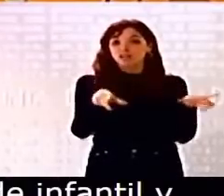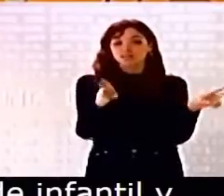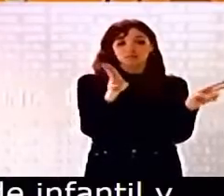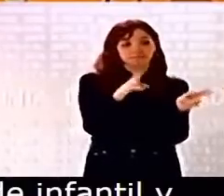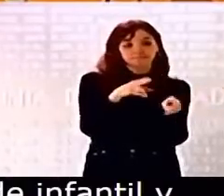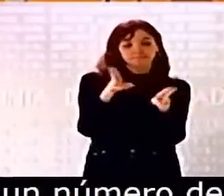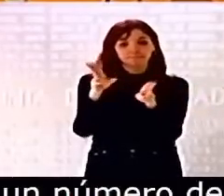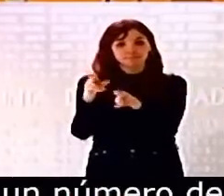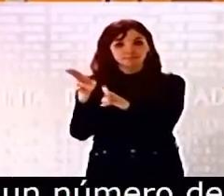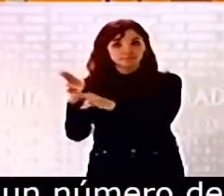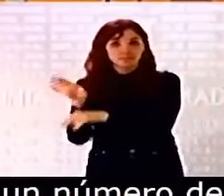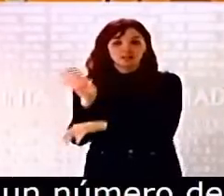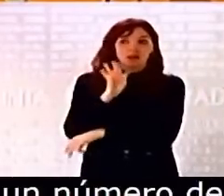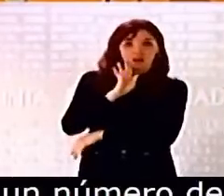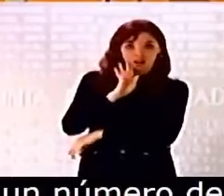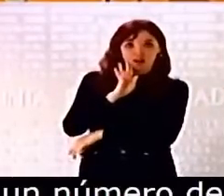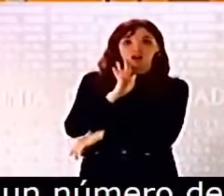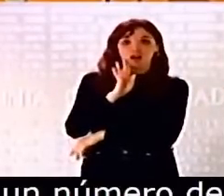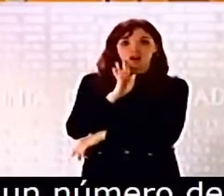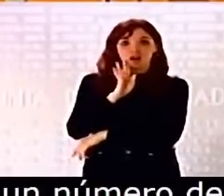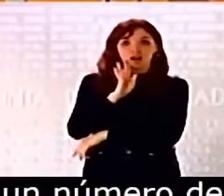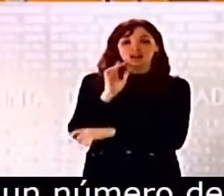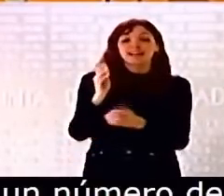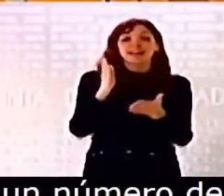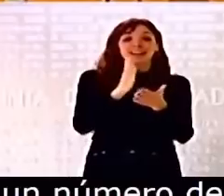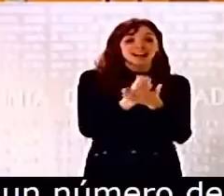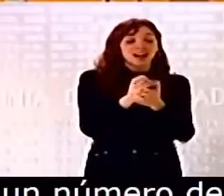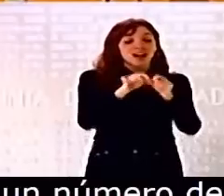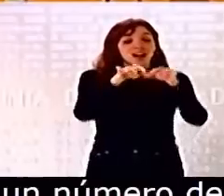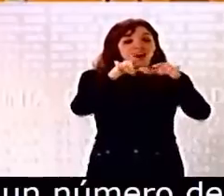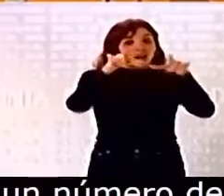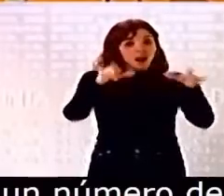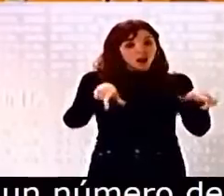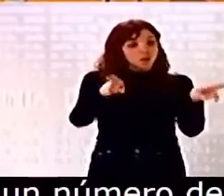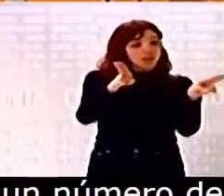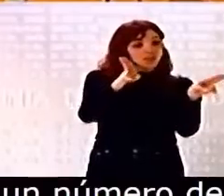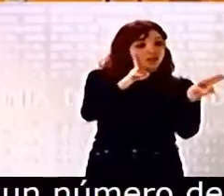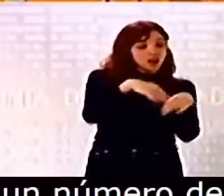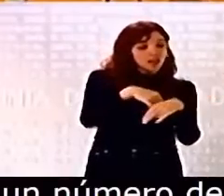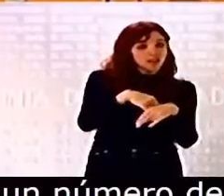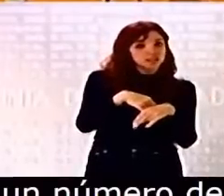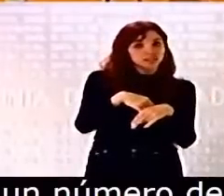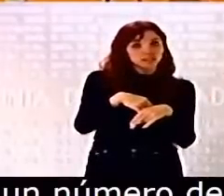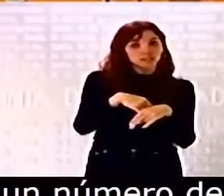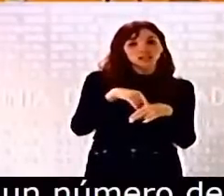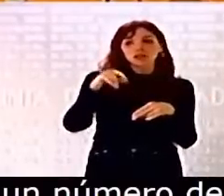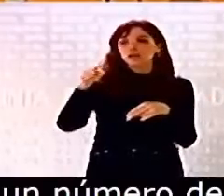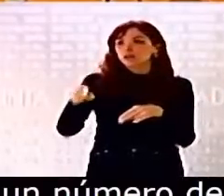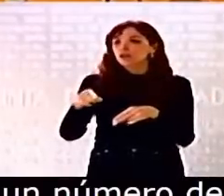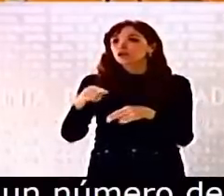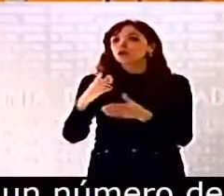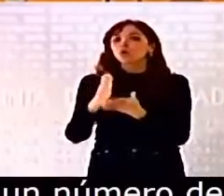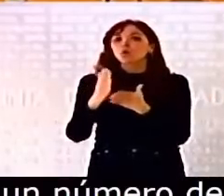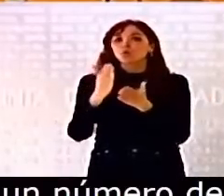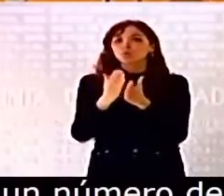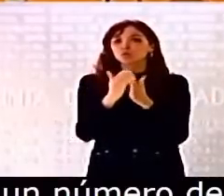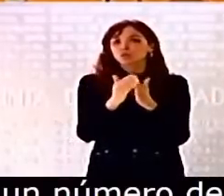cerradas, esas eran superiores a la progresión que lleva el avance del curso